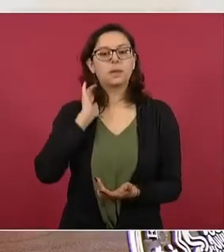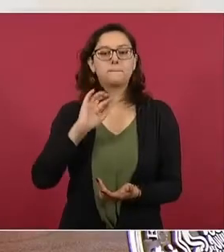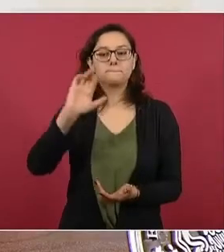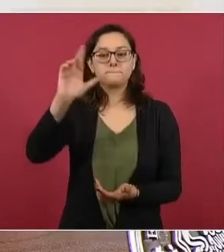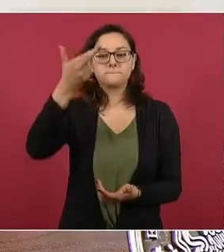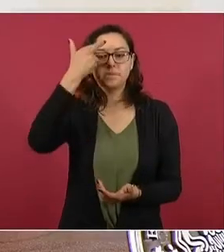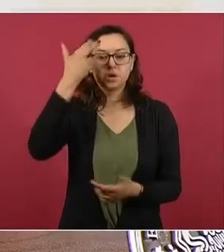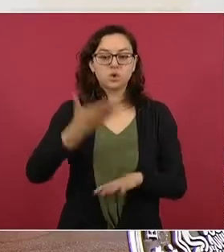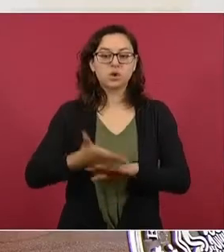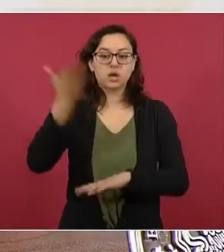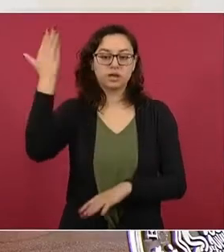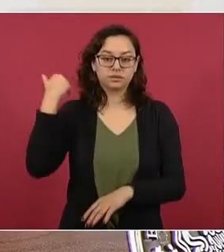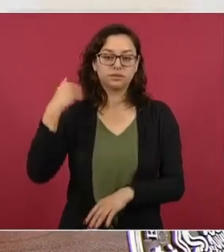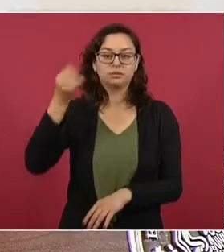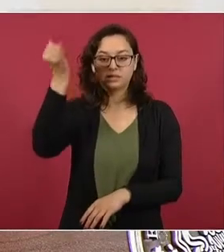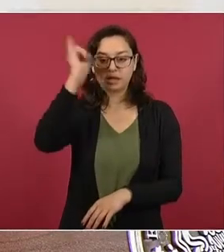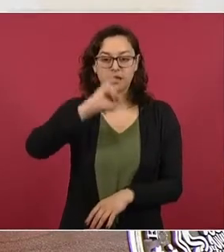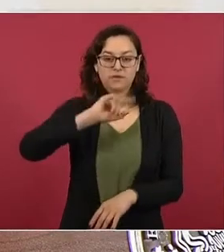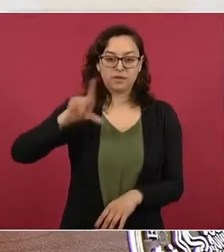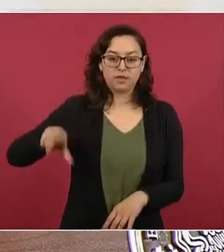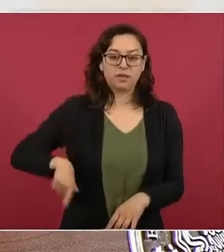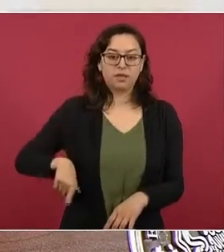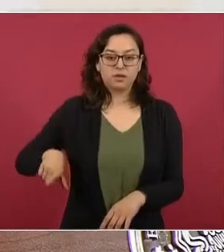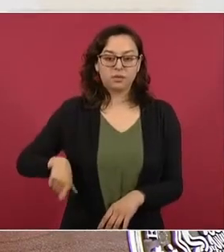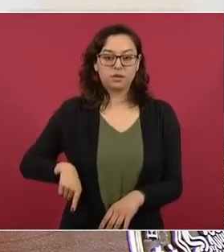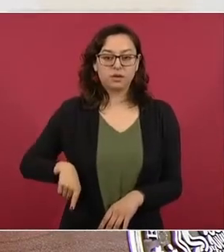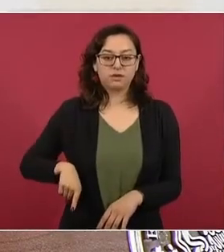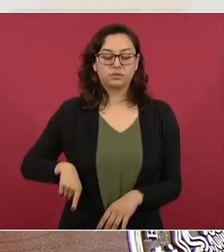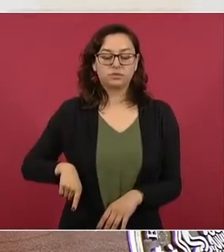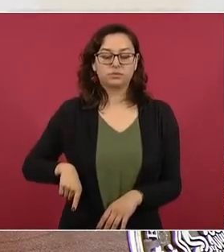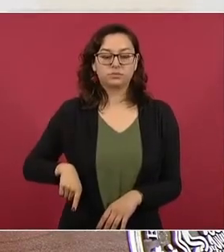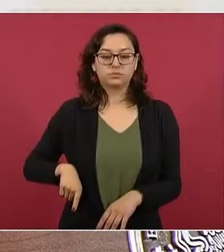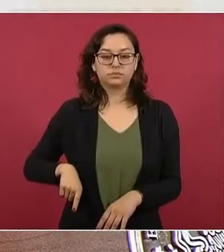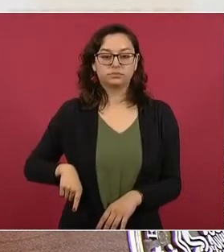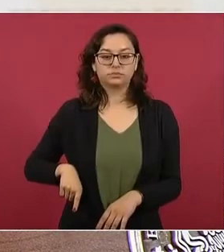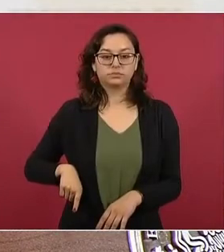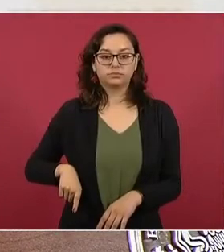y no estaba como ahora,